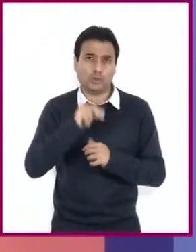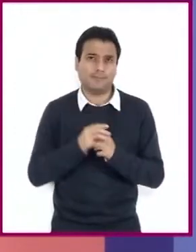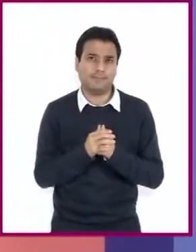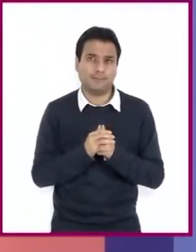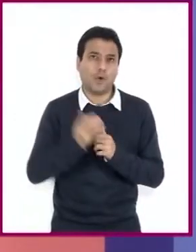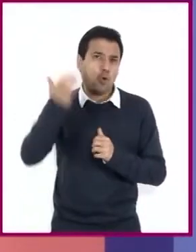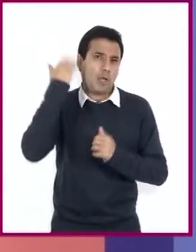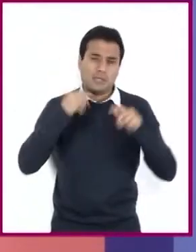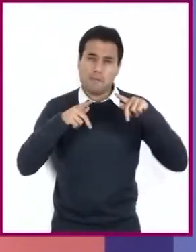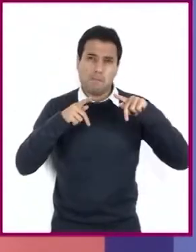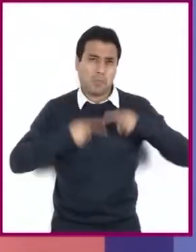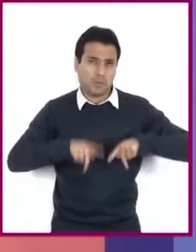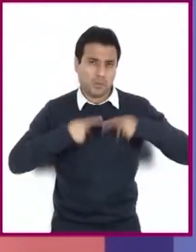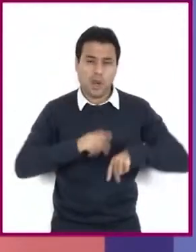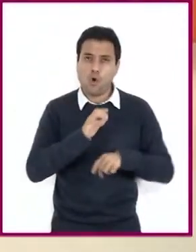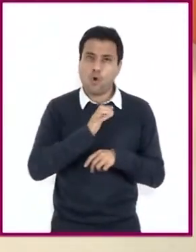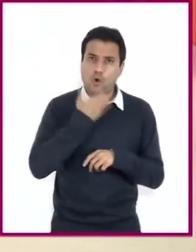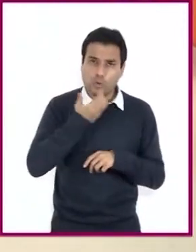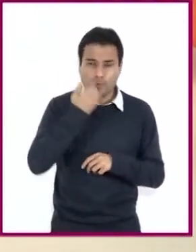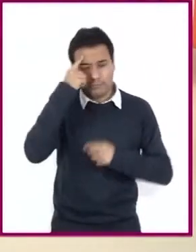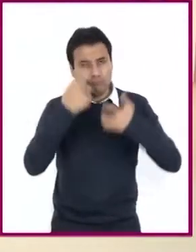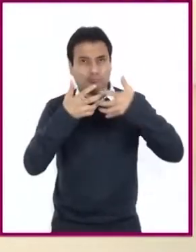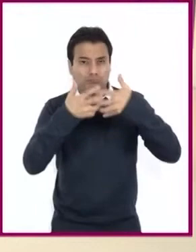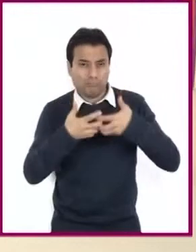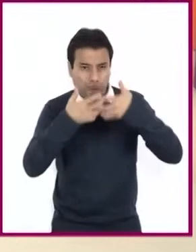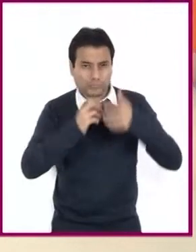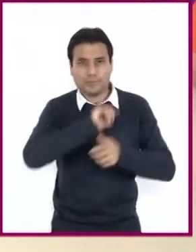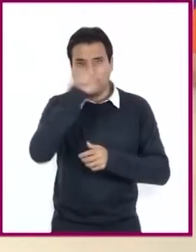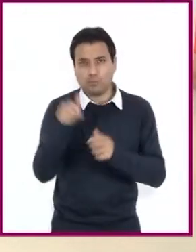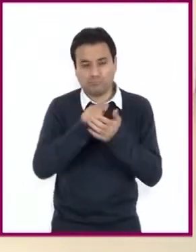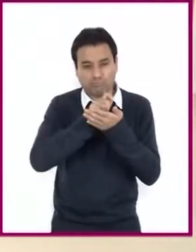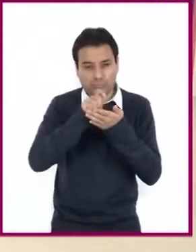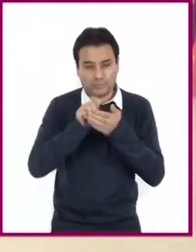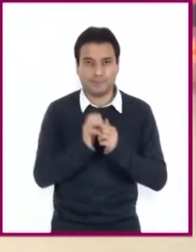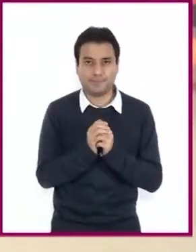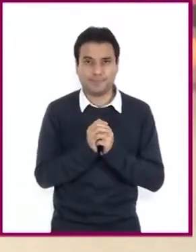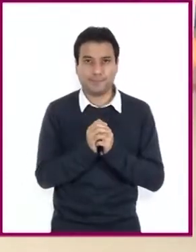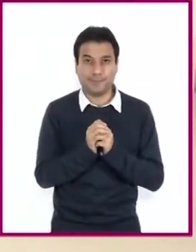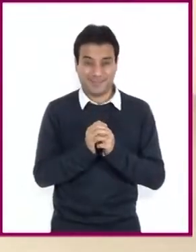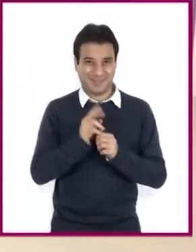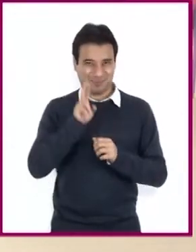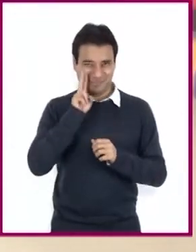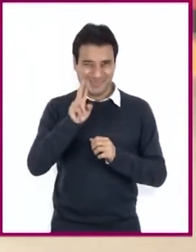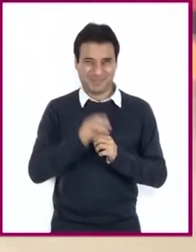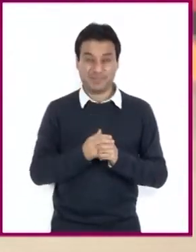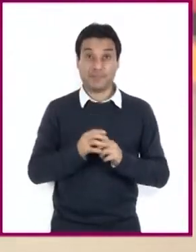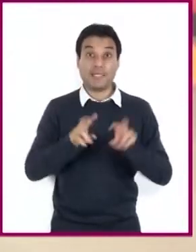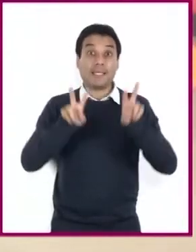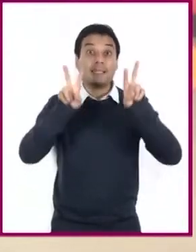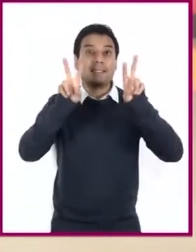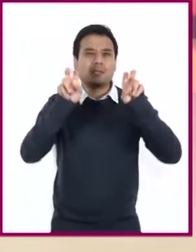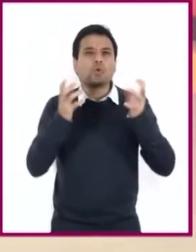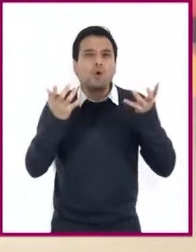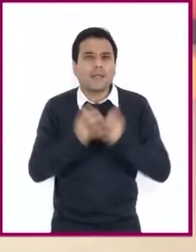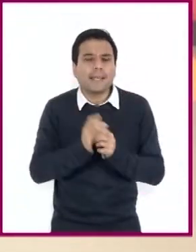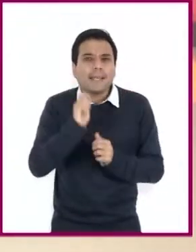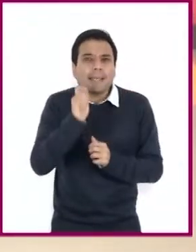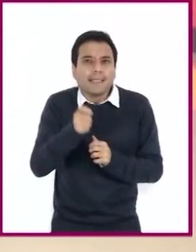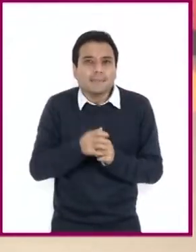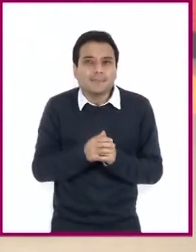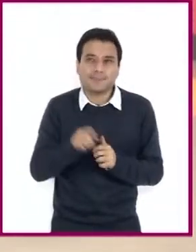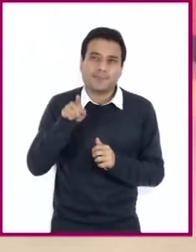muy común en su época. Como podemos intuir a partir del título, Al-Hazen investigó